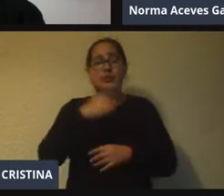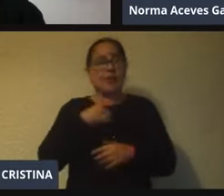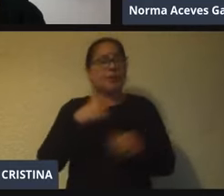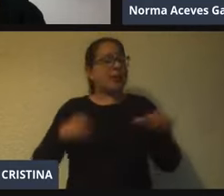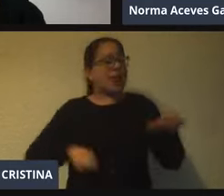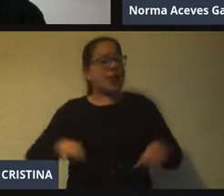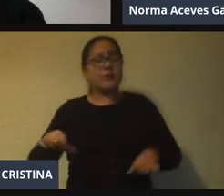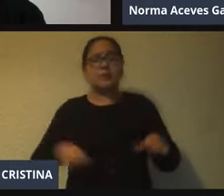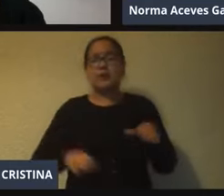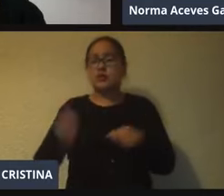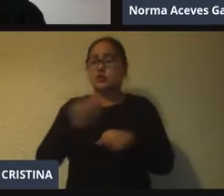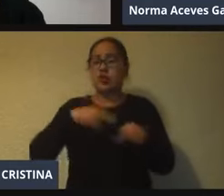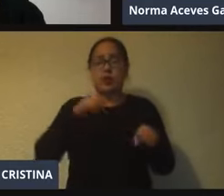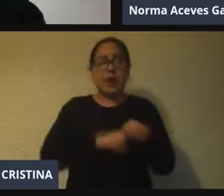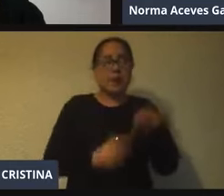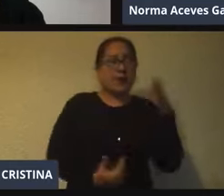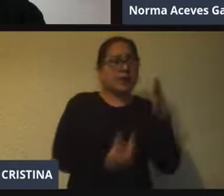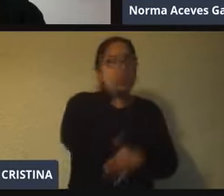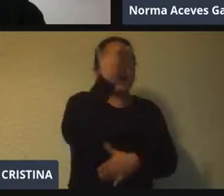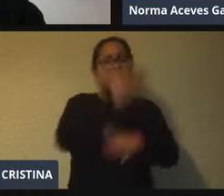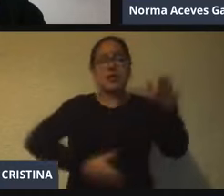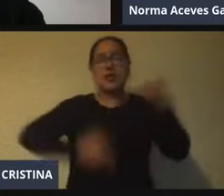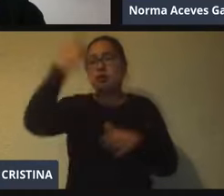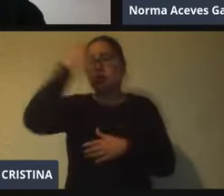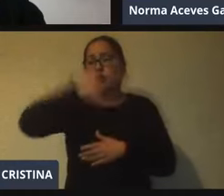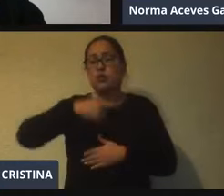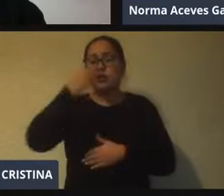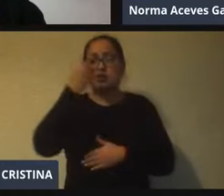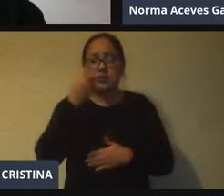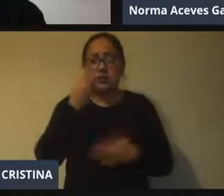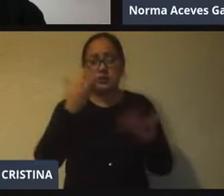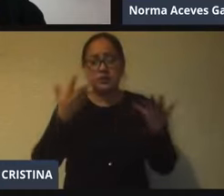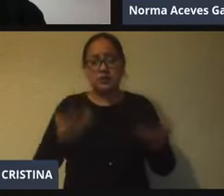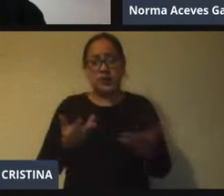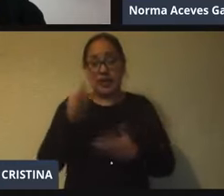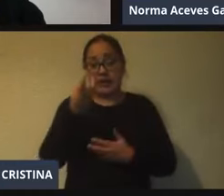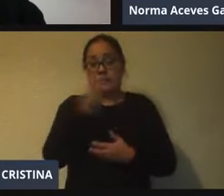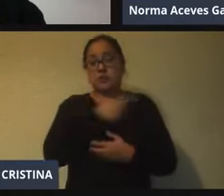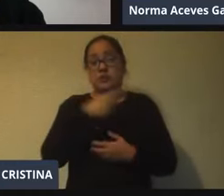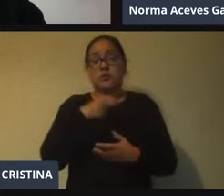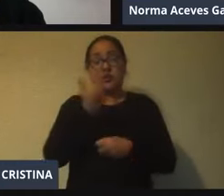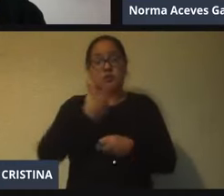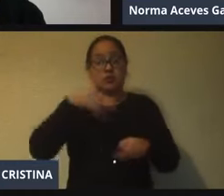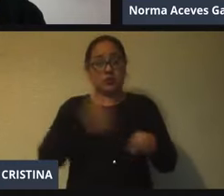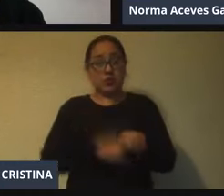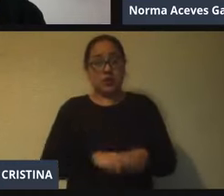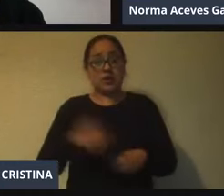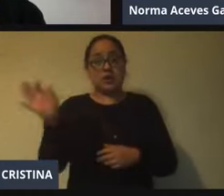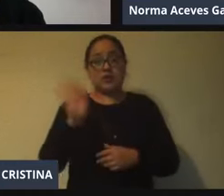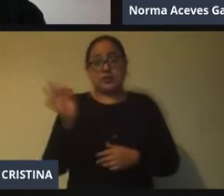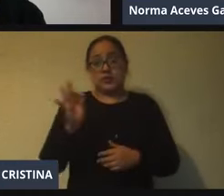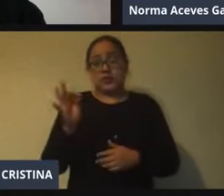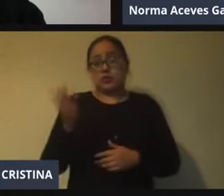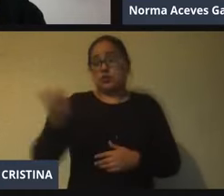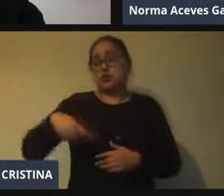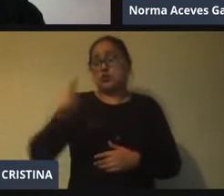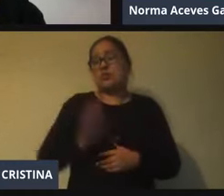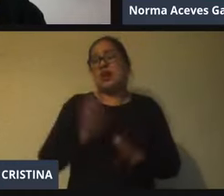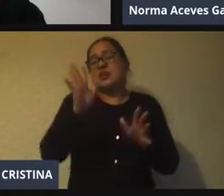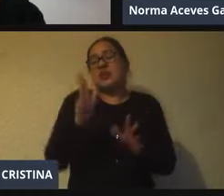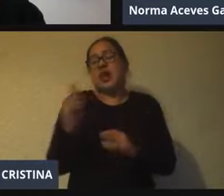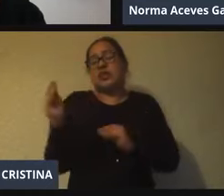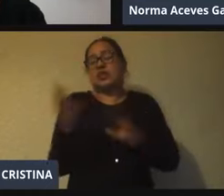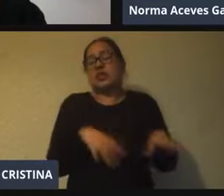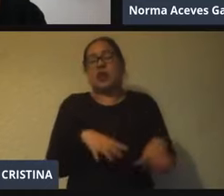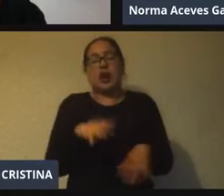la comida y la cena. Eso tendría que ser lo ideal. Si ahorita somos más laxos en los horarios y